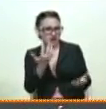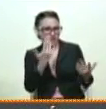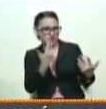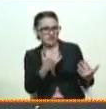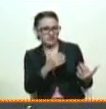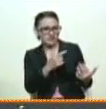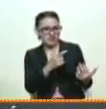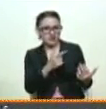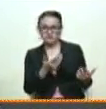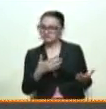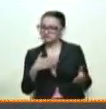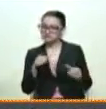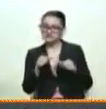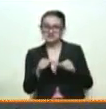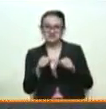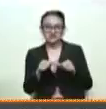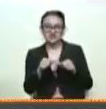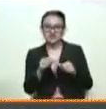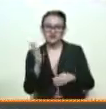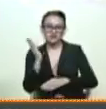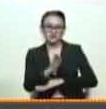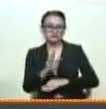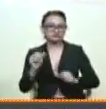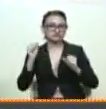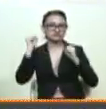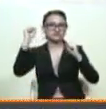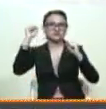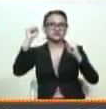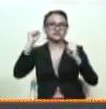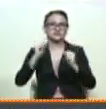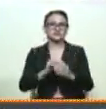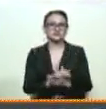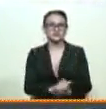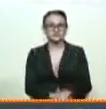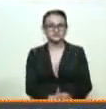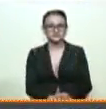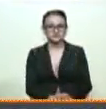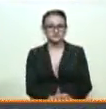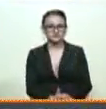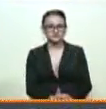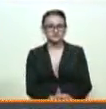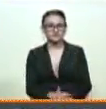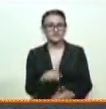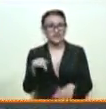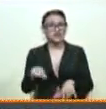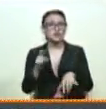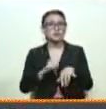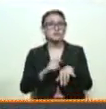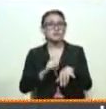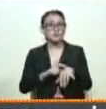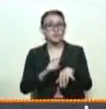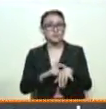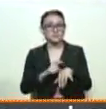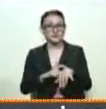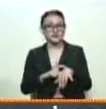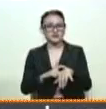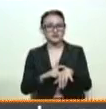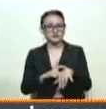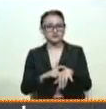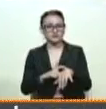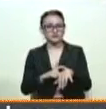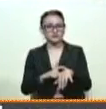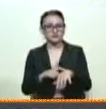haciendo, lo seguiremos venciendo. En estos aciagos momentos, cuando se cierne sobre la